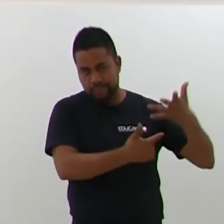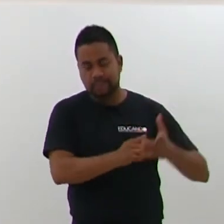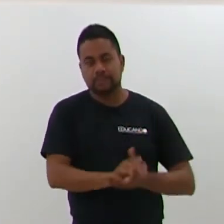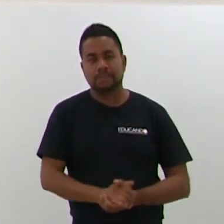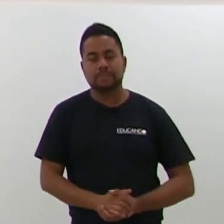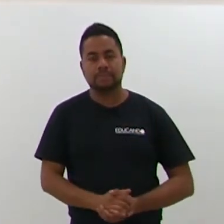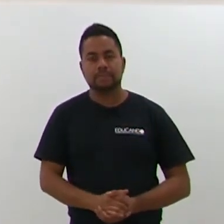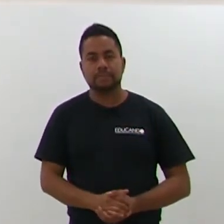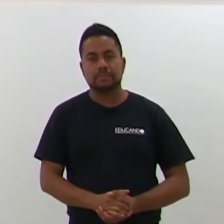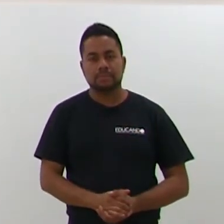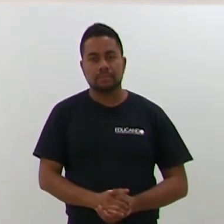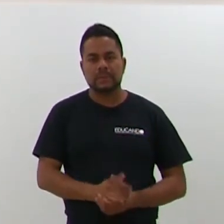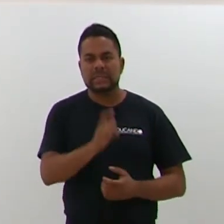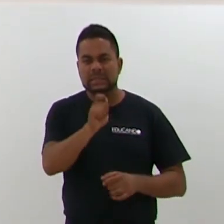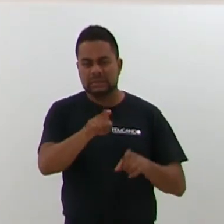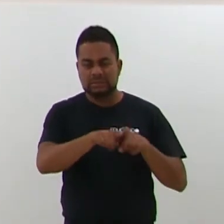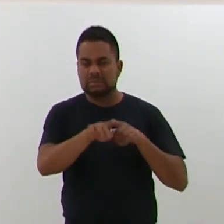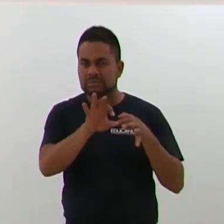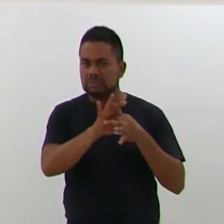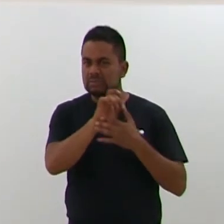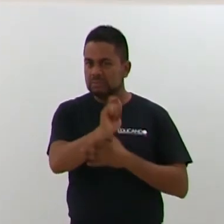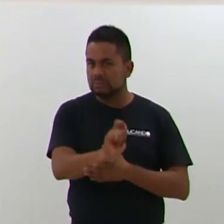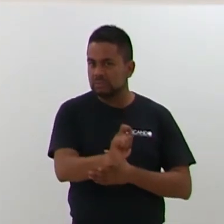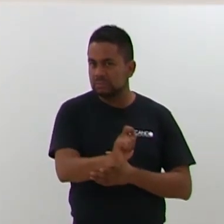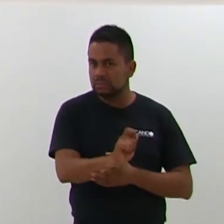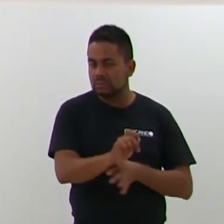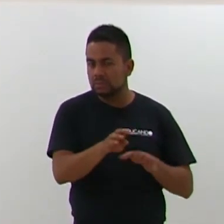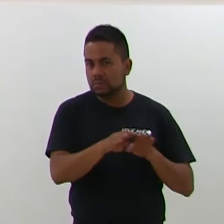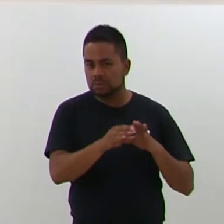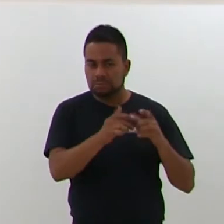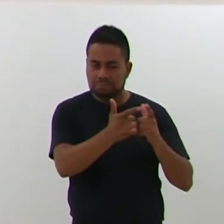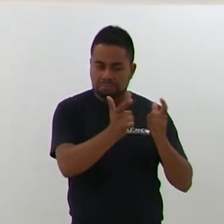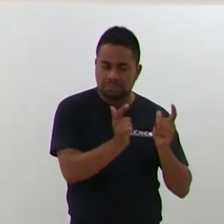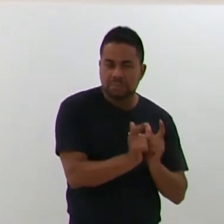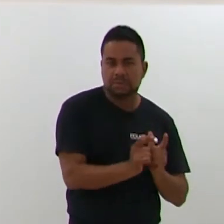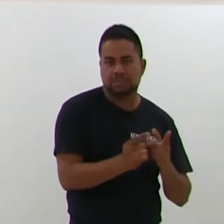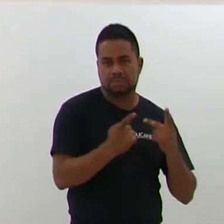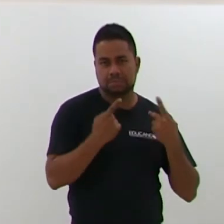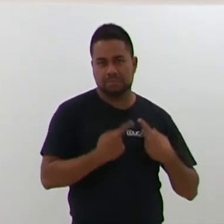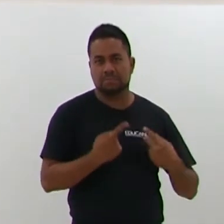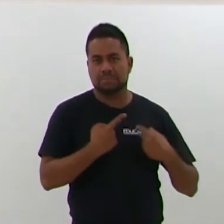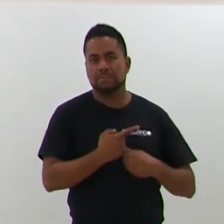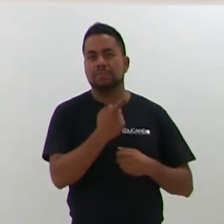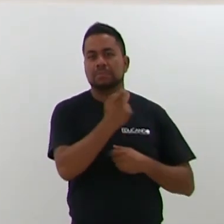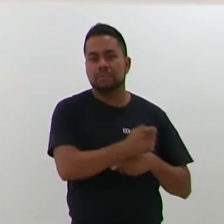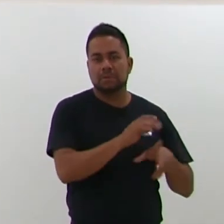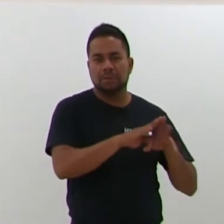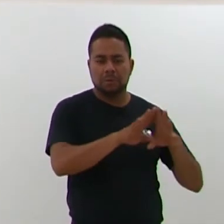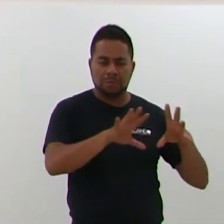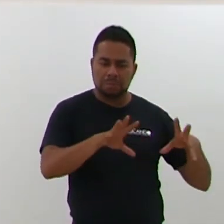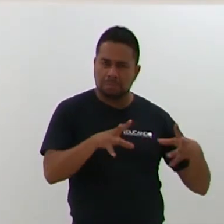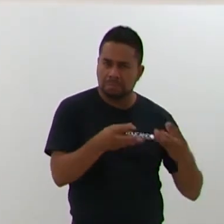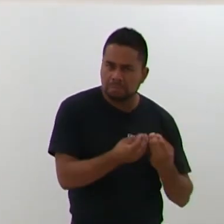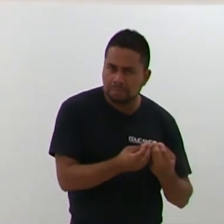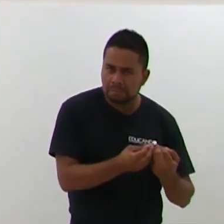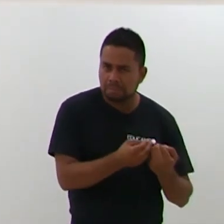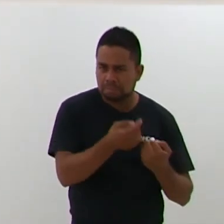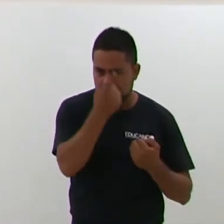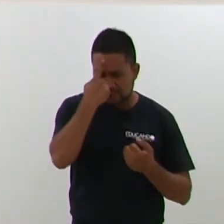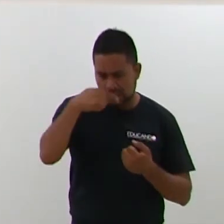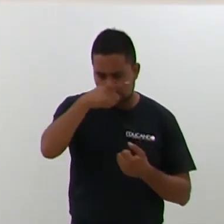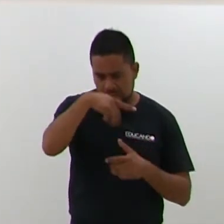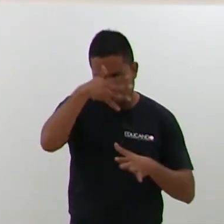Hermandad. ¿Qué es una hermandad? Una hermandad es un grupo de personas que se juntan con algún